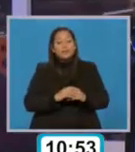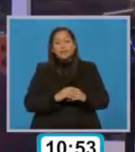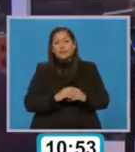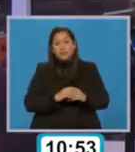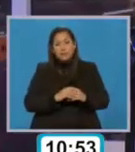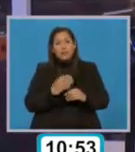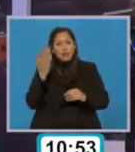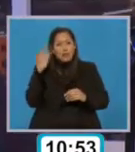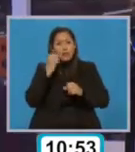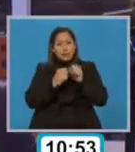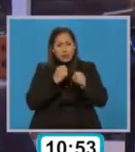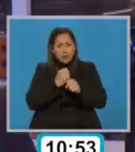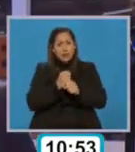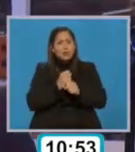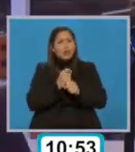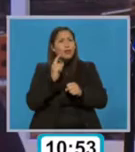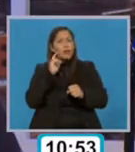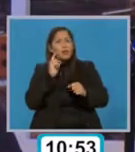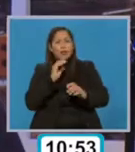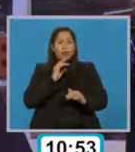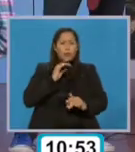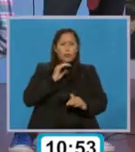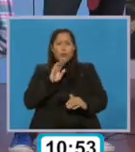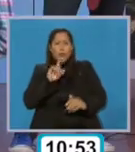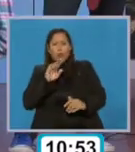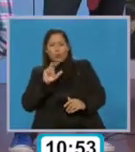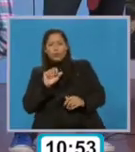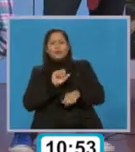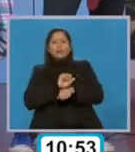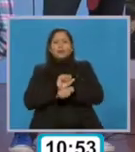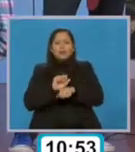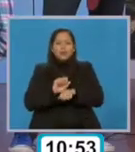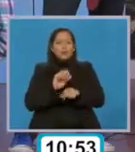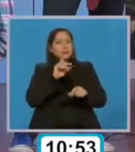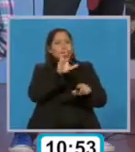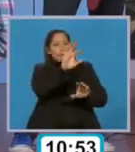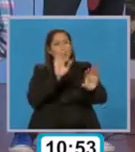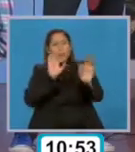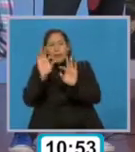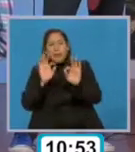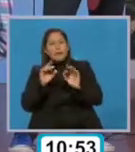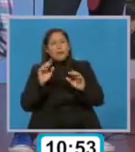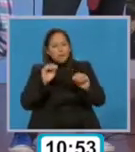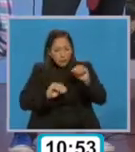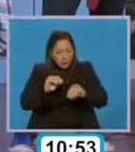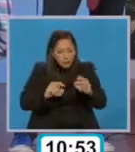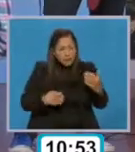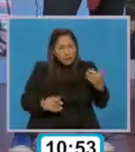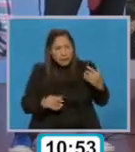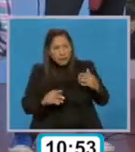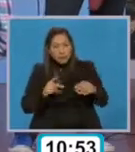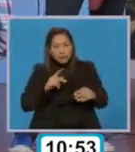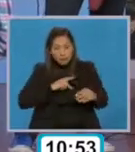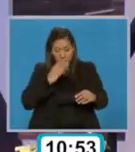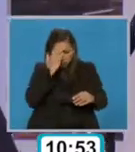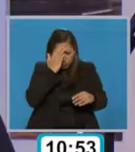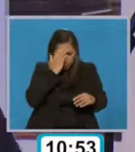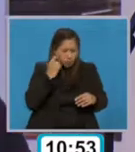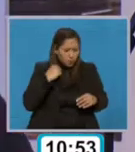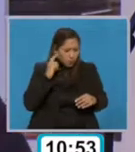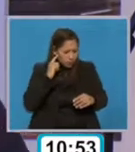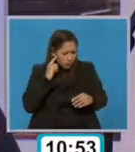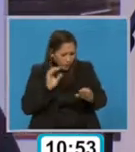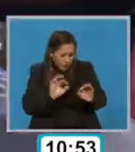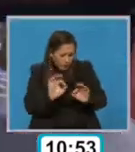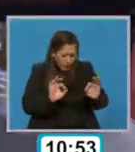Hace algunos años empecé a escuchar más blues y más cosas así, entonces es una mezcla de todo el conocimiento, todo lo que tú escuchas.